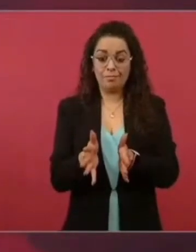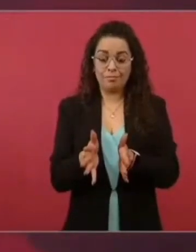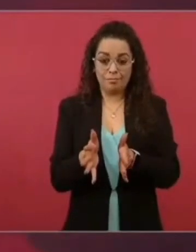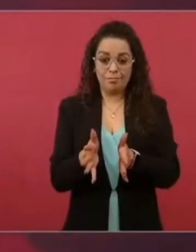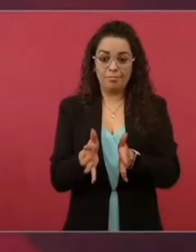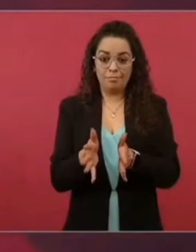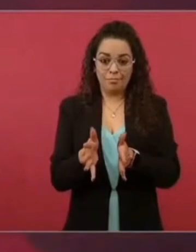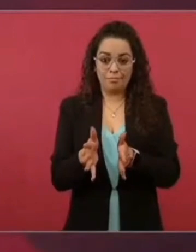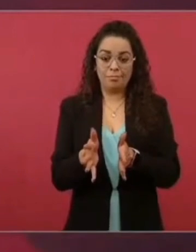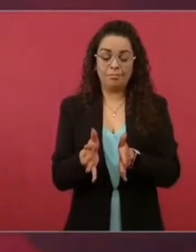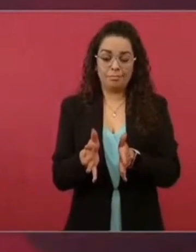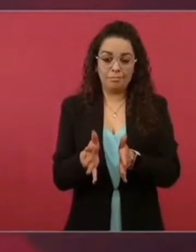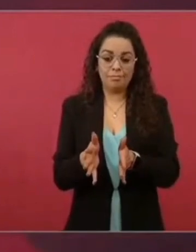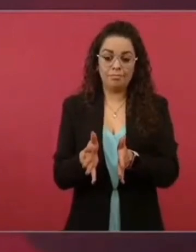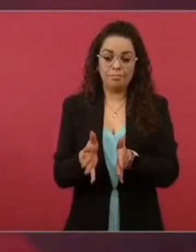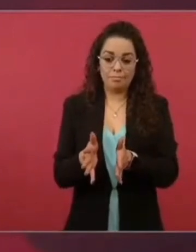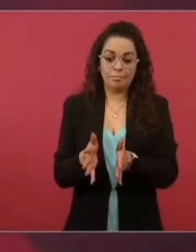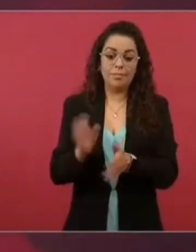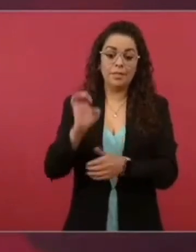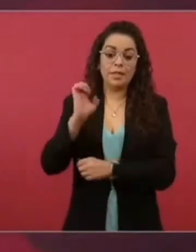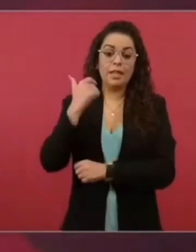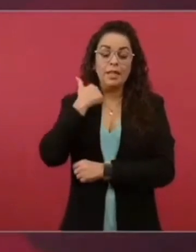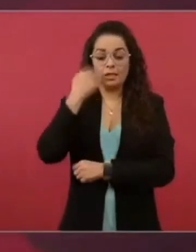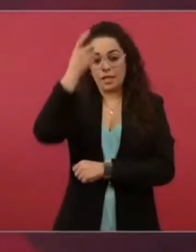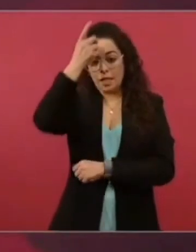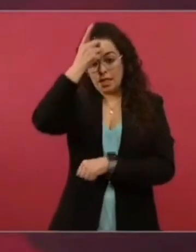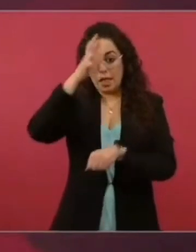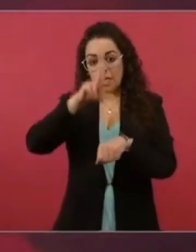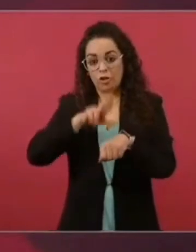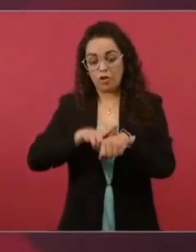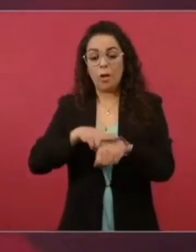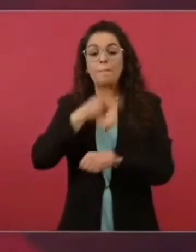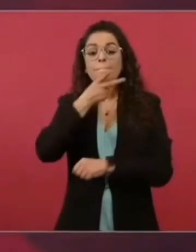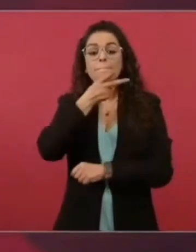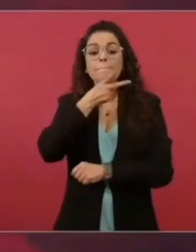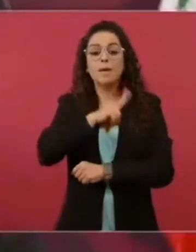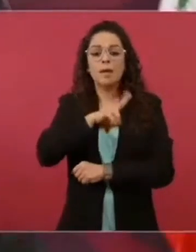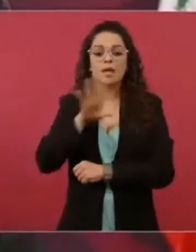judiciales del exdirector de Pemex,